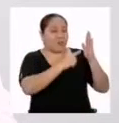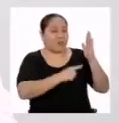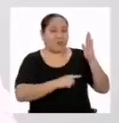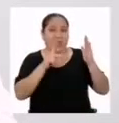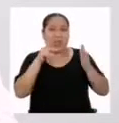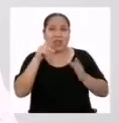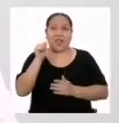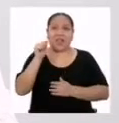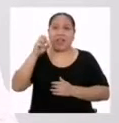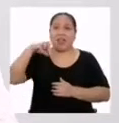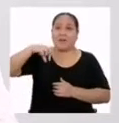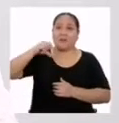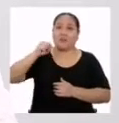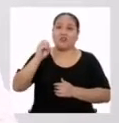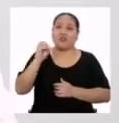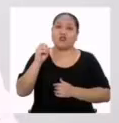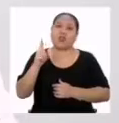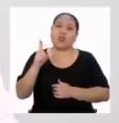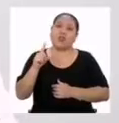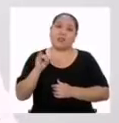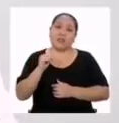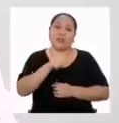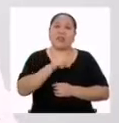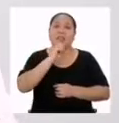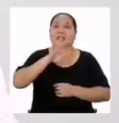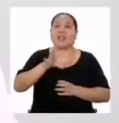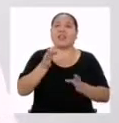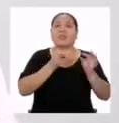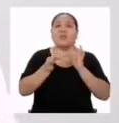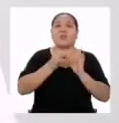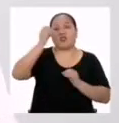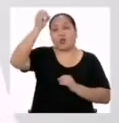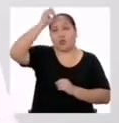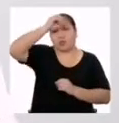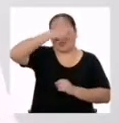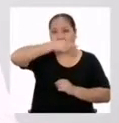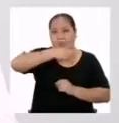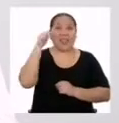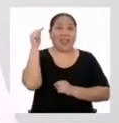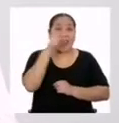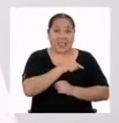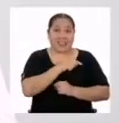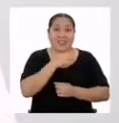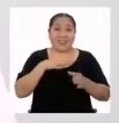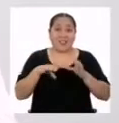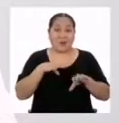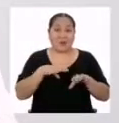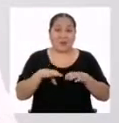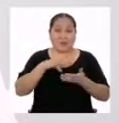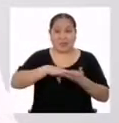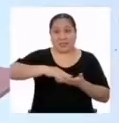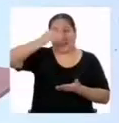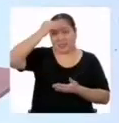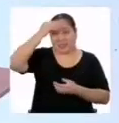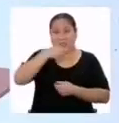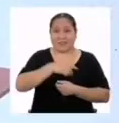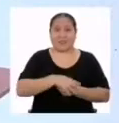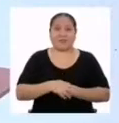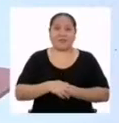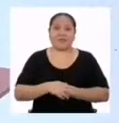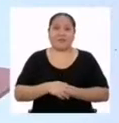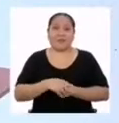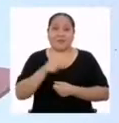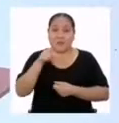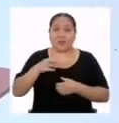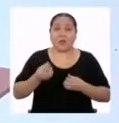Capsoli y sustentó su posición frente a él. Esto es justamente lo que vamos a aprender a hacer hoy. Para poder